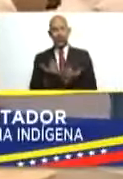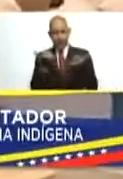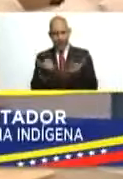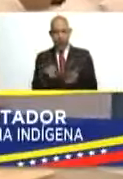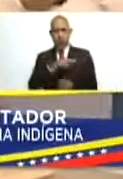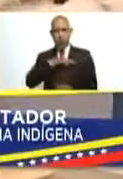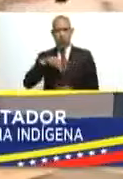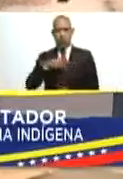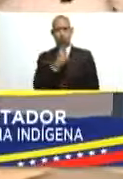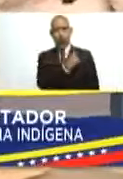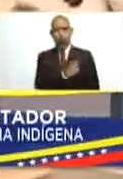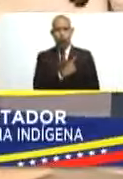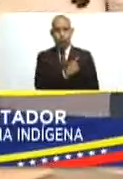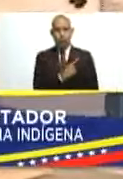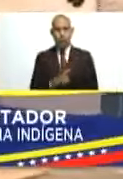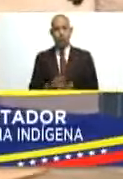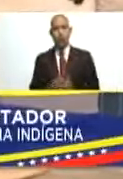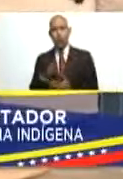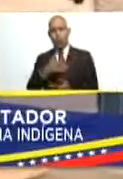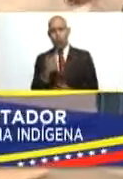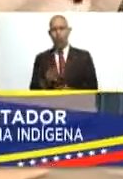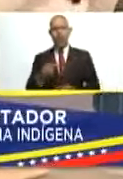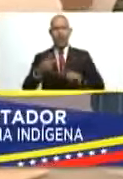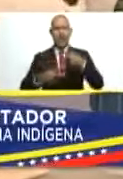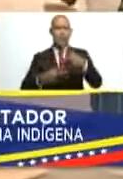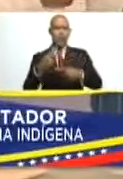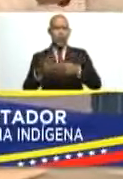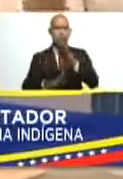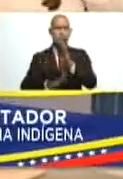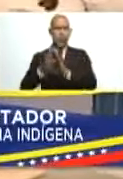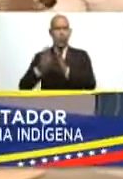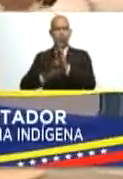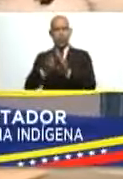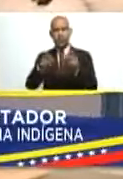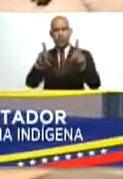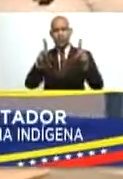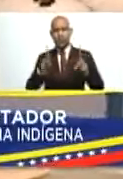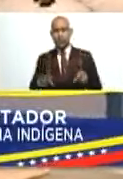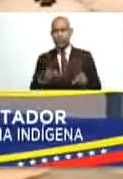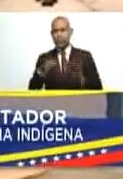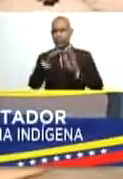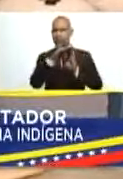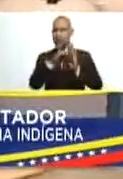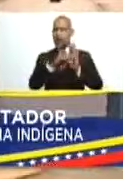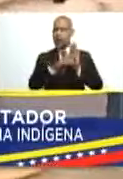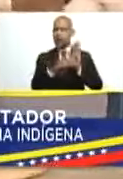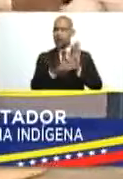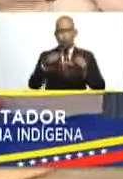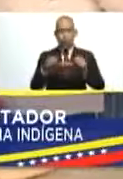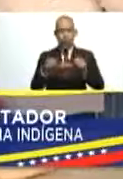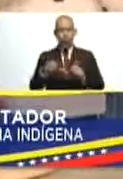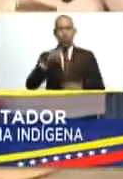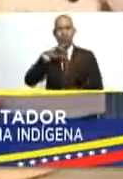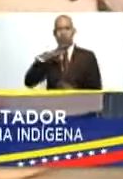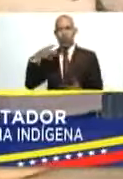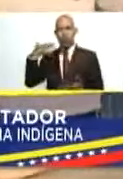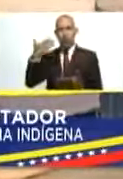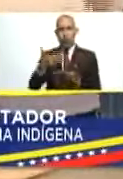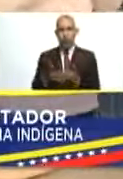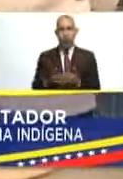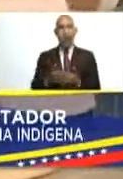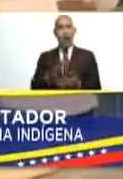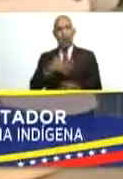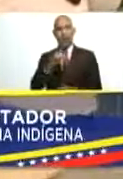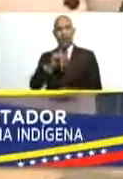esta comisión en poder facilitar procesos en que se permita establecer esos conocimientos a la